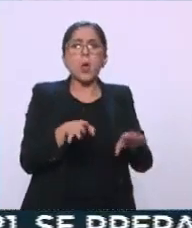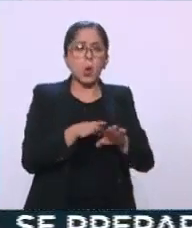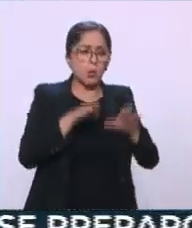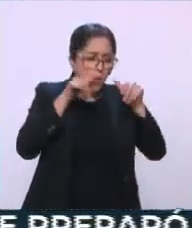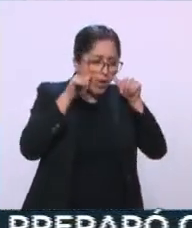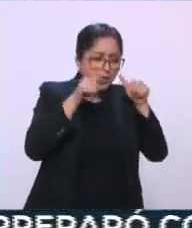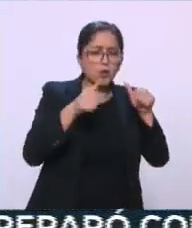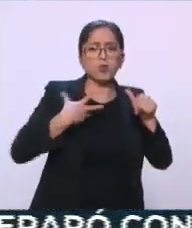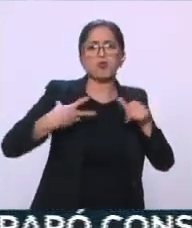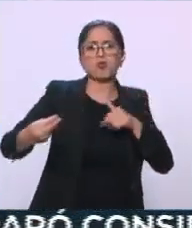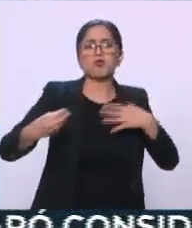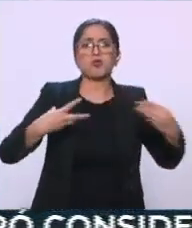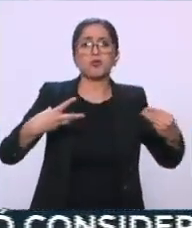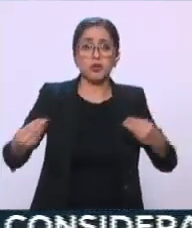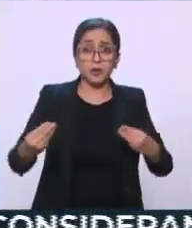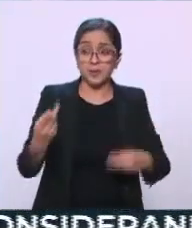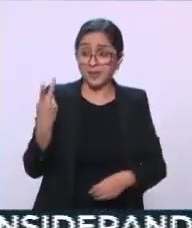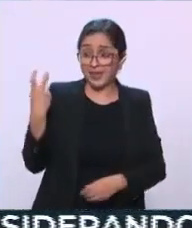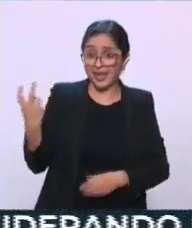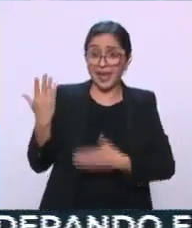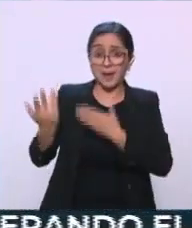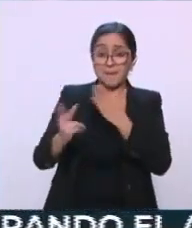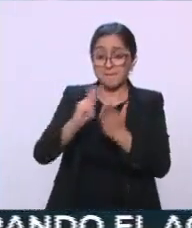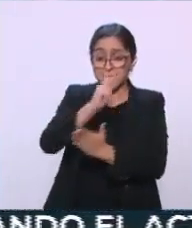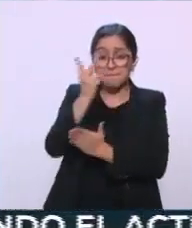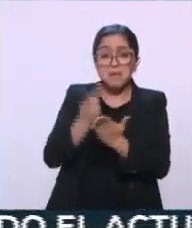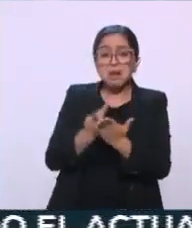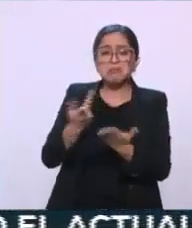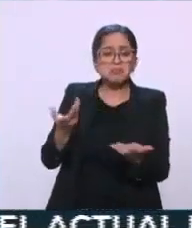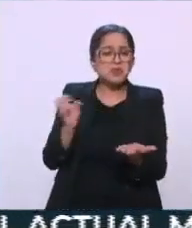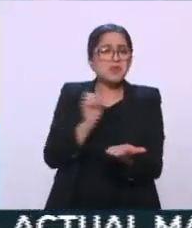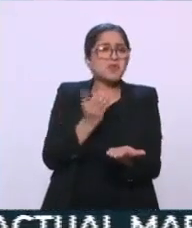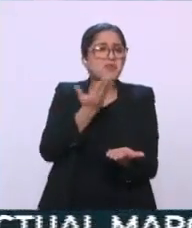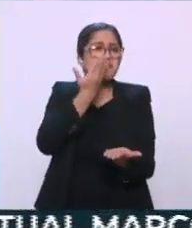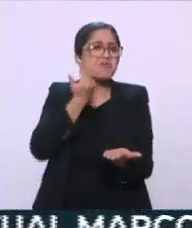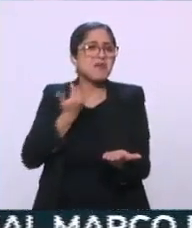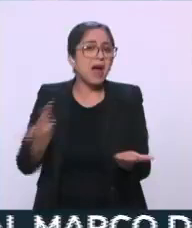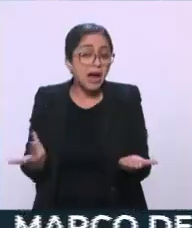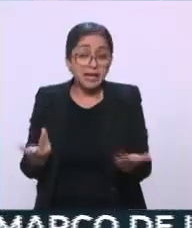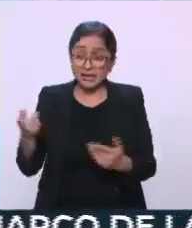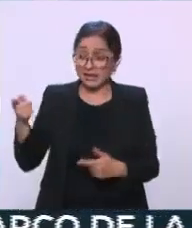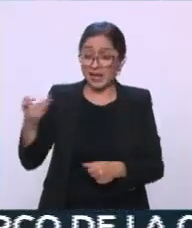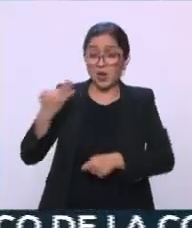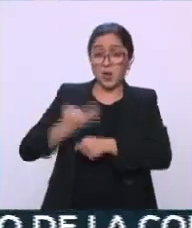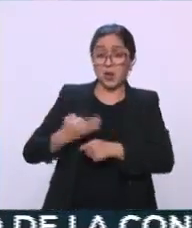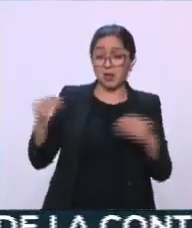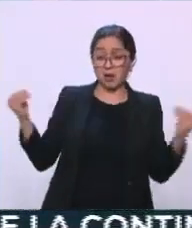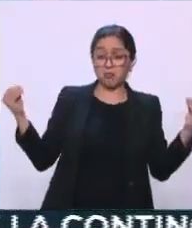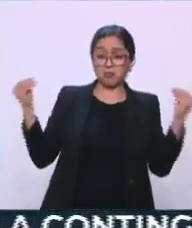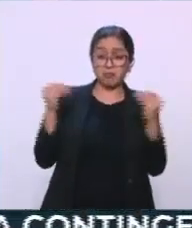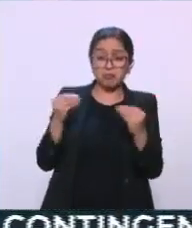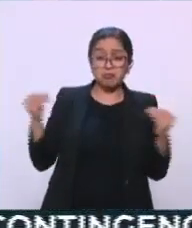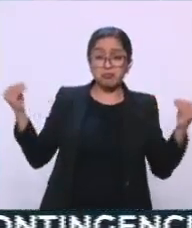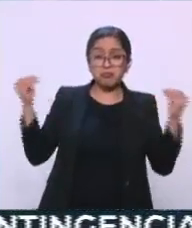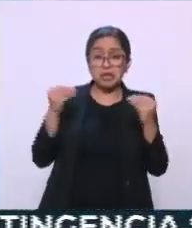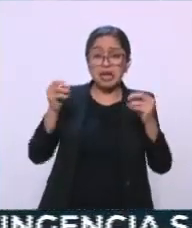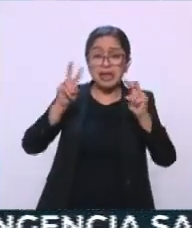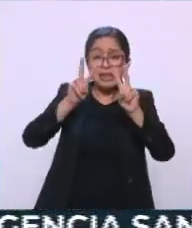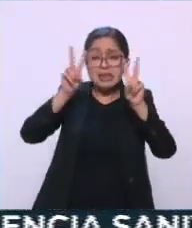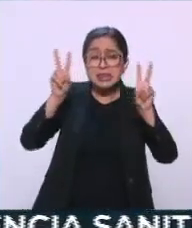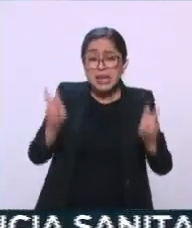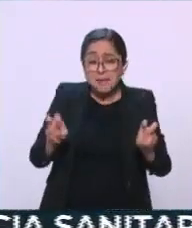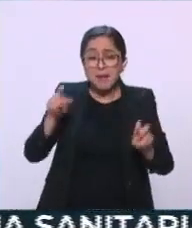Y eso no se aprecia en ese plan. Así que yo creo que el debate sobre este tema que nos va a acompañar muchísimos